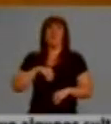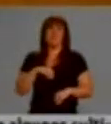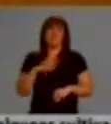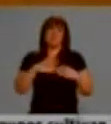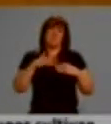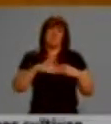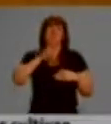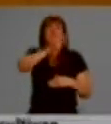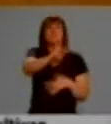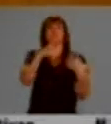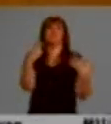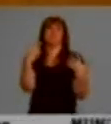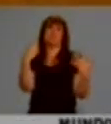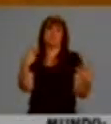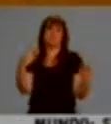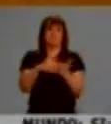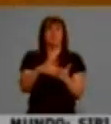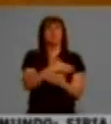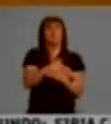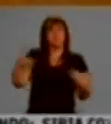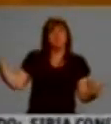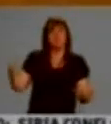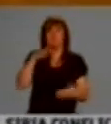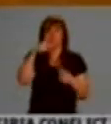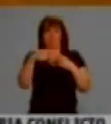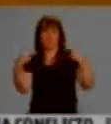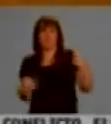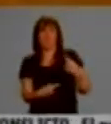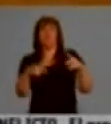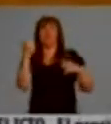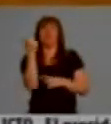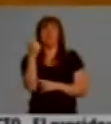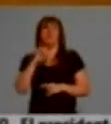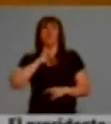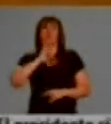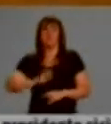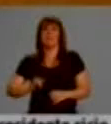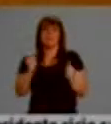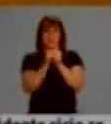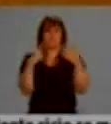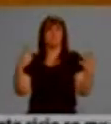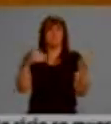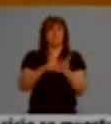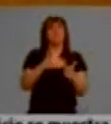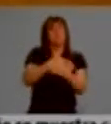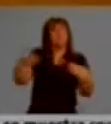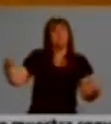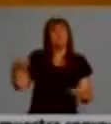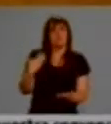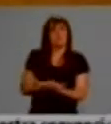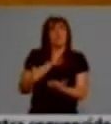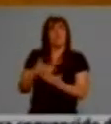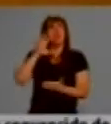36.000 millones, el déficit de la tarifa eléctrica, 26.000 millones más garantizados por el Estado,